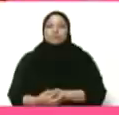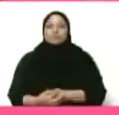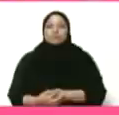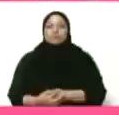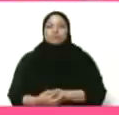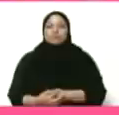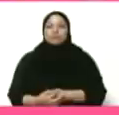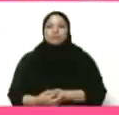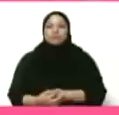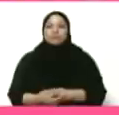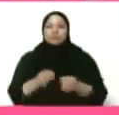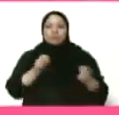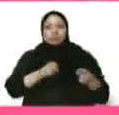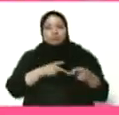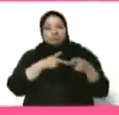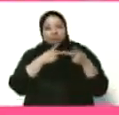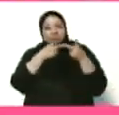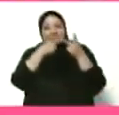Vocación de poder.